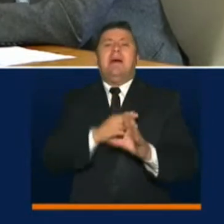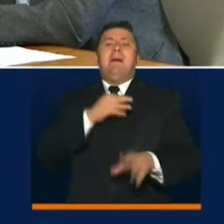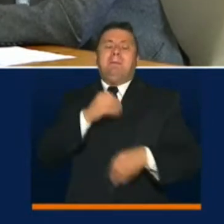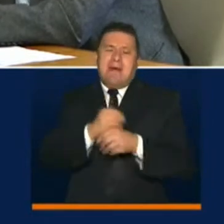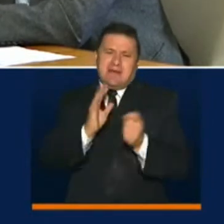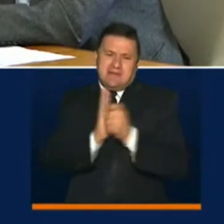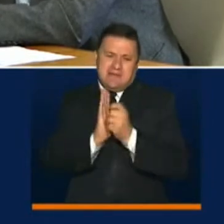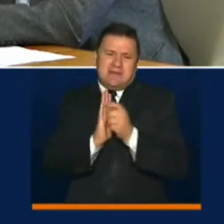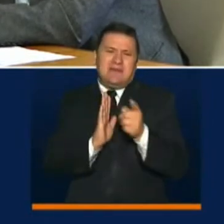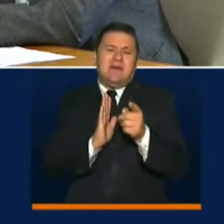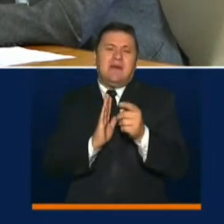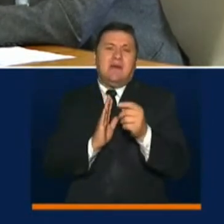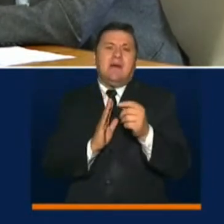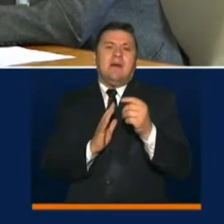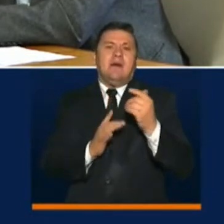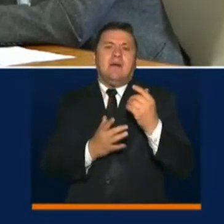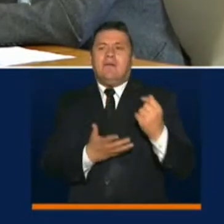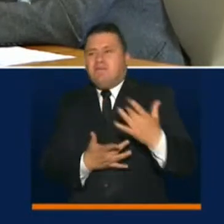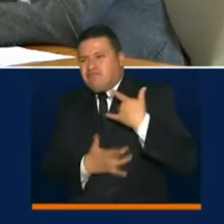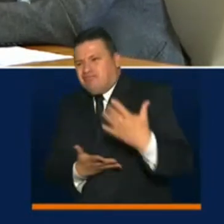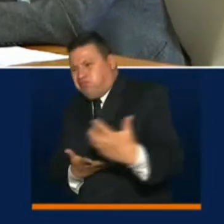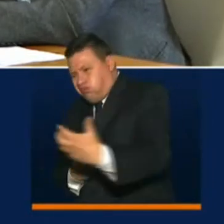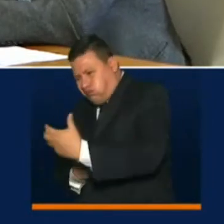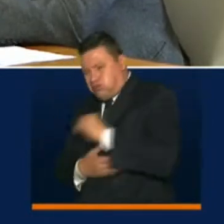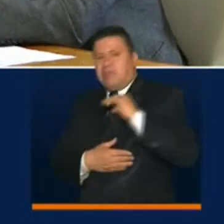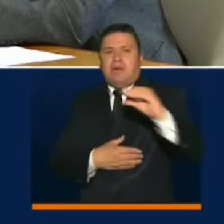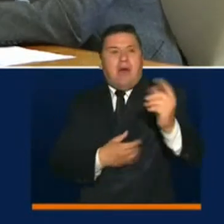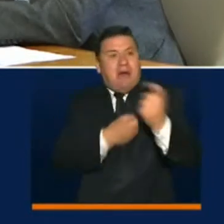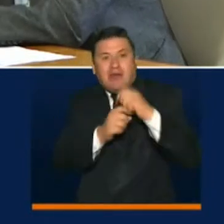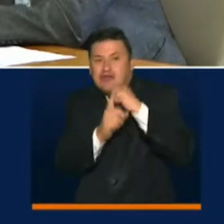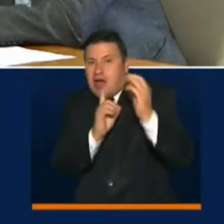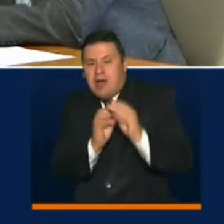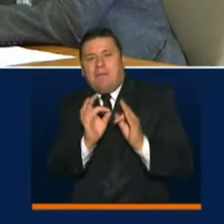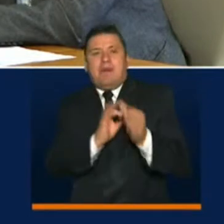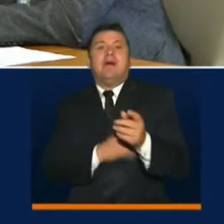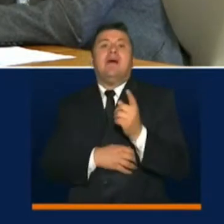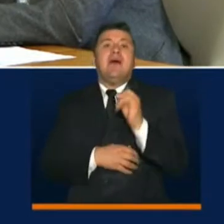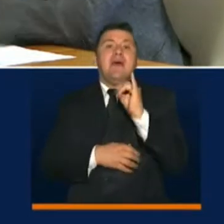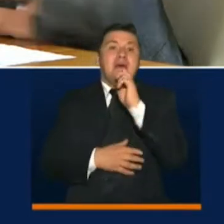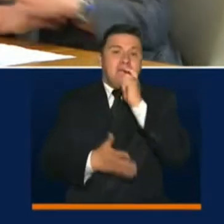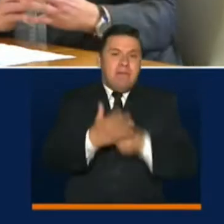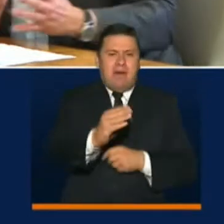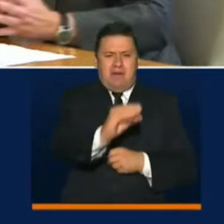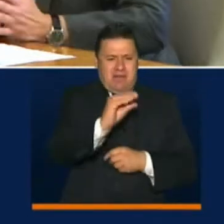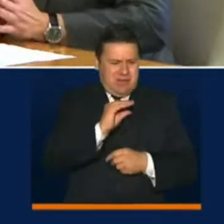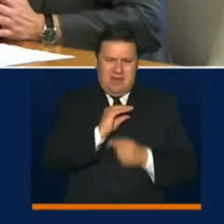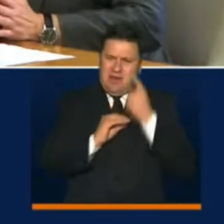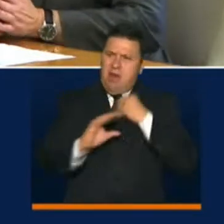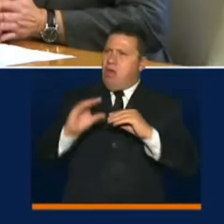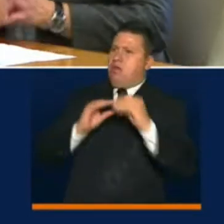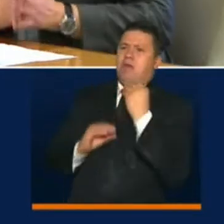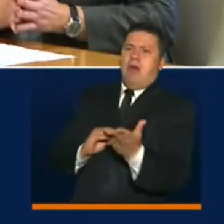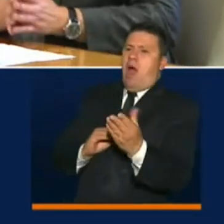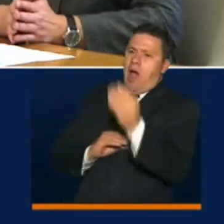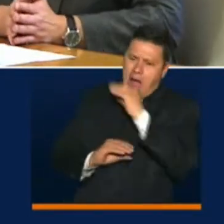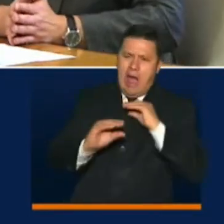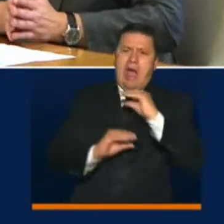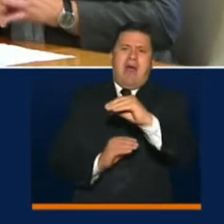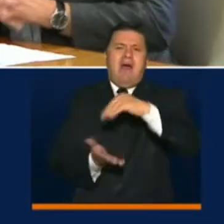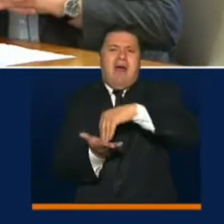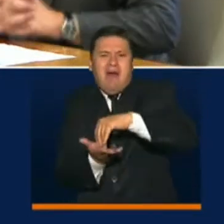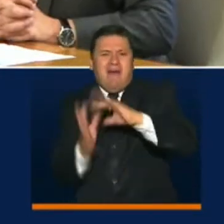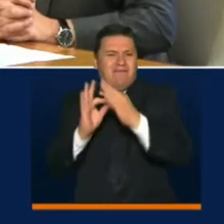implementar el ingreso solidario, acelerar la devolución del IVA para que todas estas personas en situación de